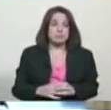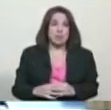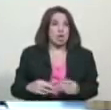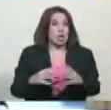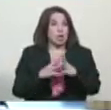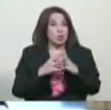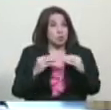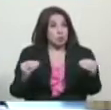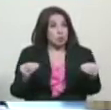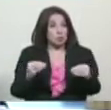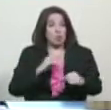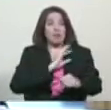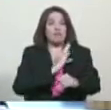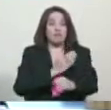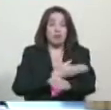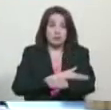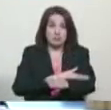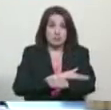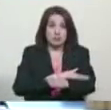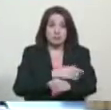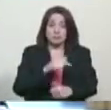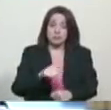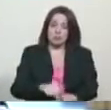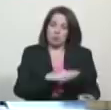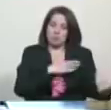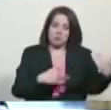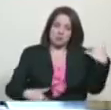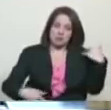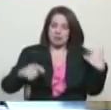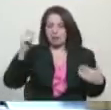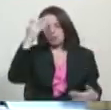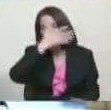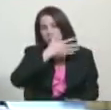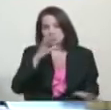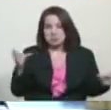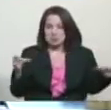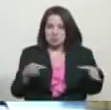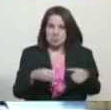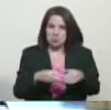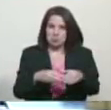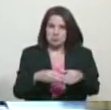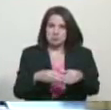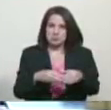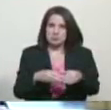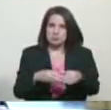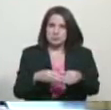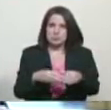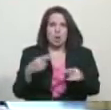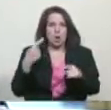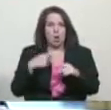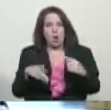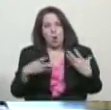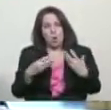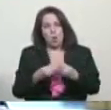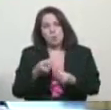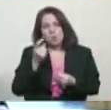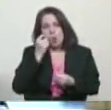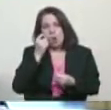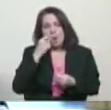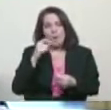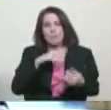fuerza. Hoy el presidente de Estados Unidos, Donald Trump, se reunió con el señor Iván Duque de Colombia.